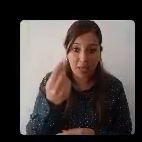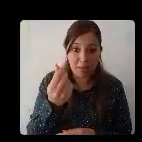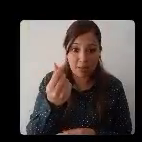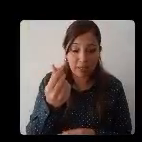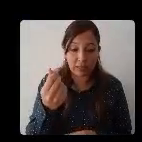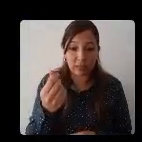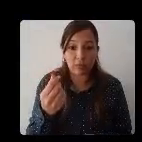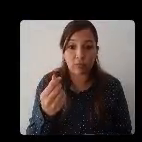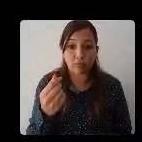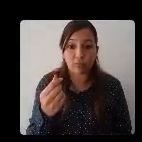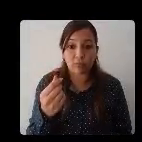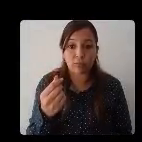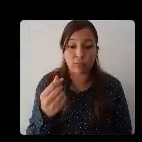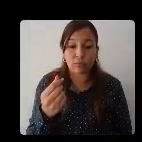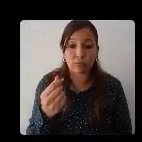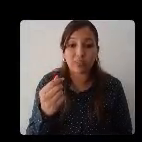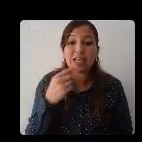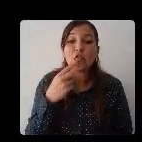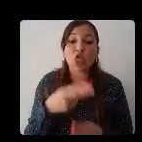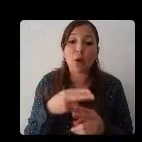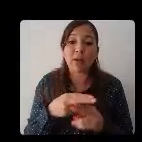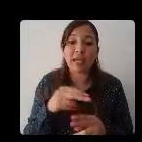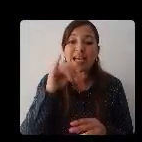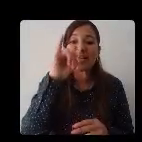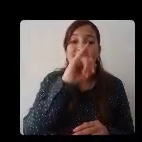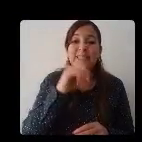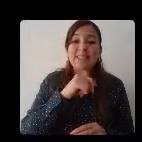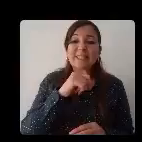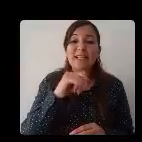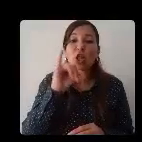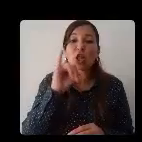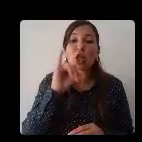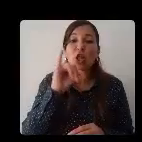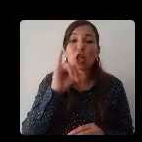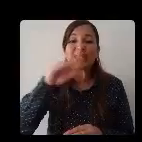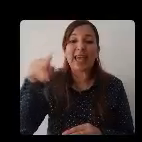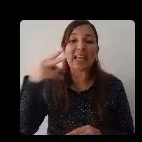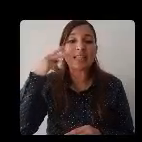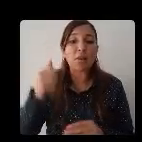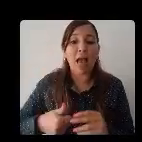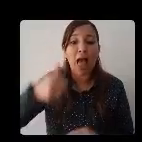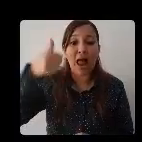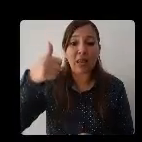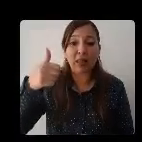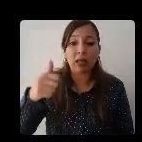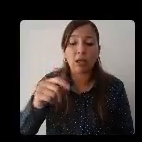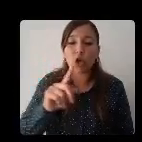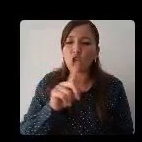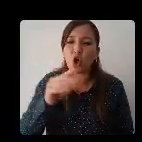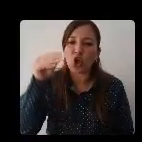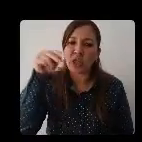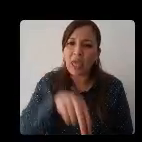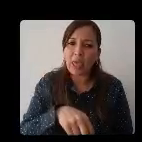ganar un financiamiento, ¿no? Y por creación de asociaciones. Y la ventaja que nosotros ya estábamos formalizados. Eso